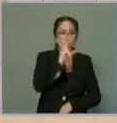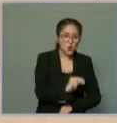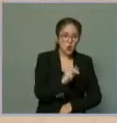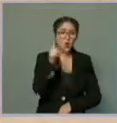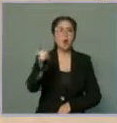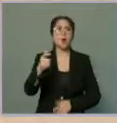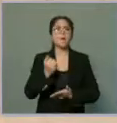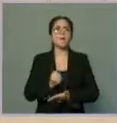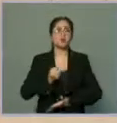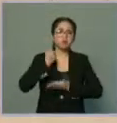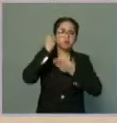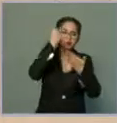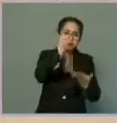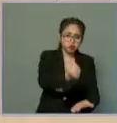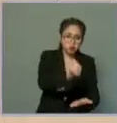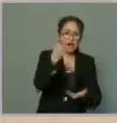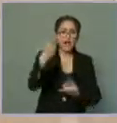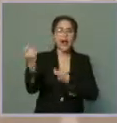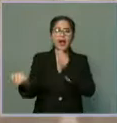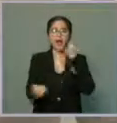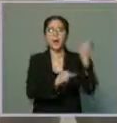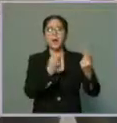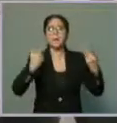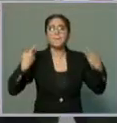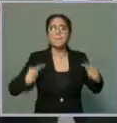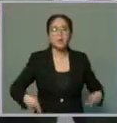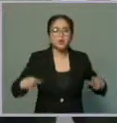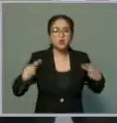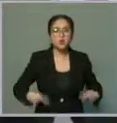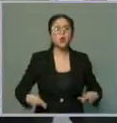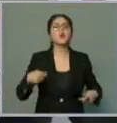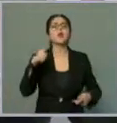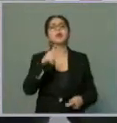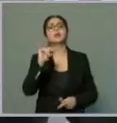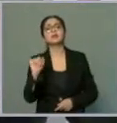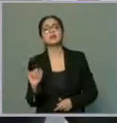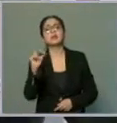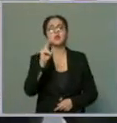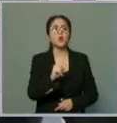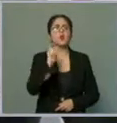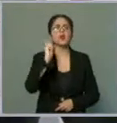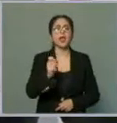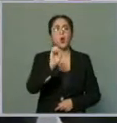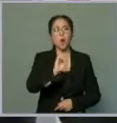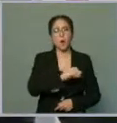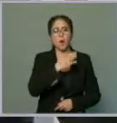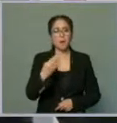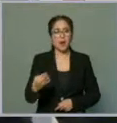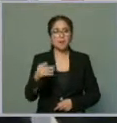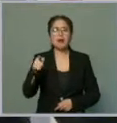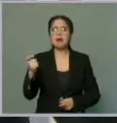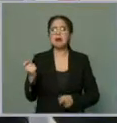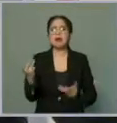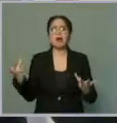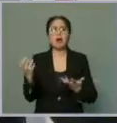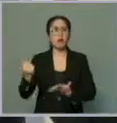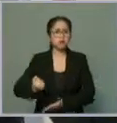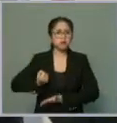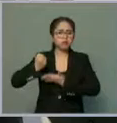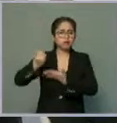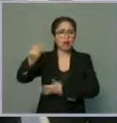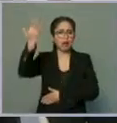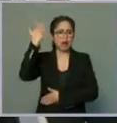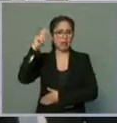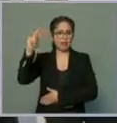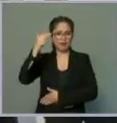discusión y que le interesan a muchísimos ciudadanos, que tiene que ver también el Obamacare. ¿Qué va a pasar con el presupuesto del Obamacare, que